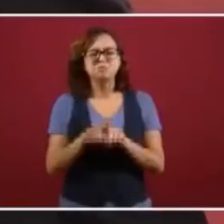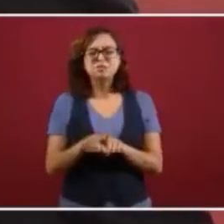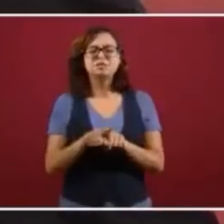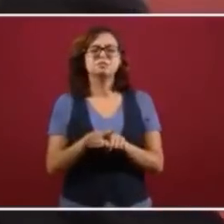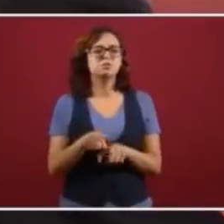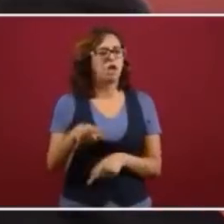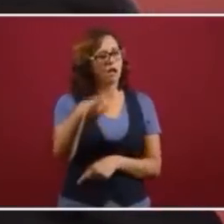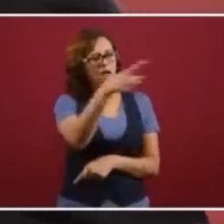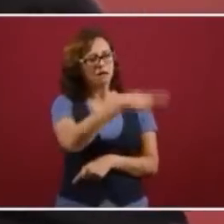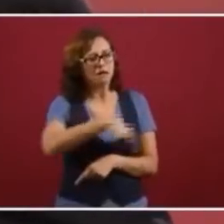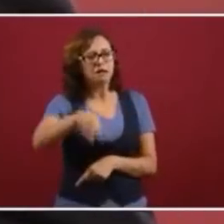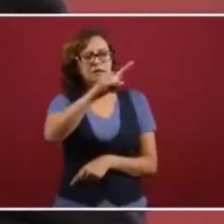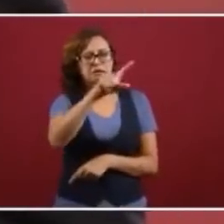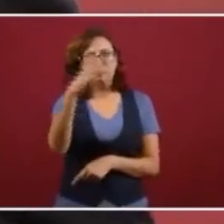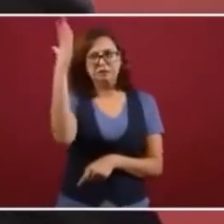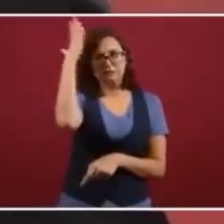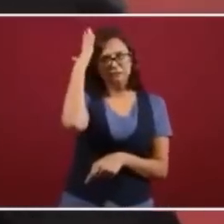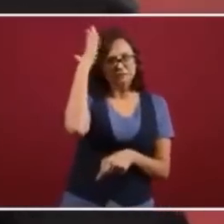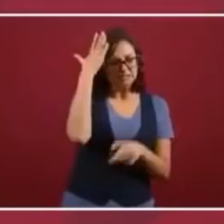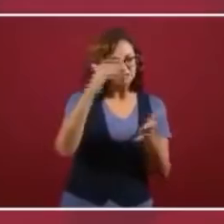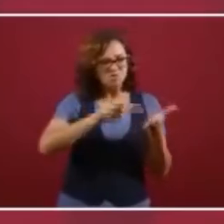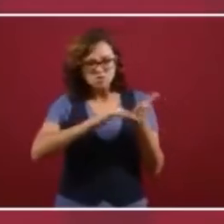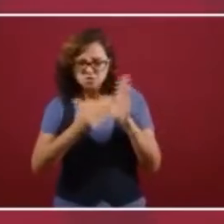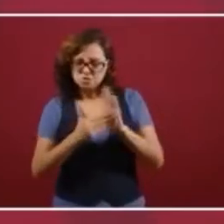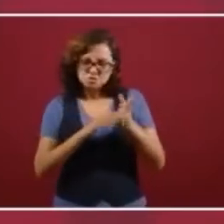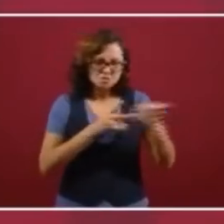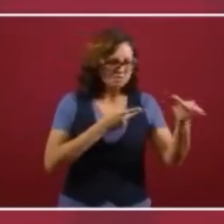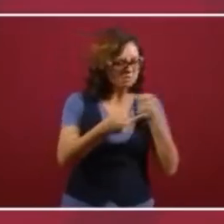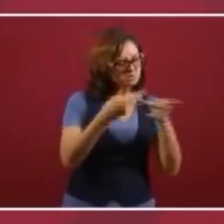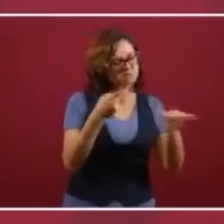encabezaron toda esa campaña.